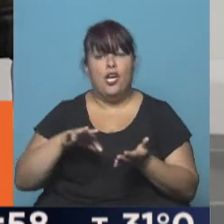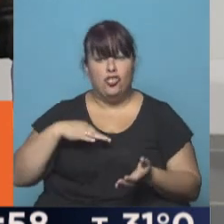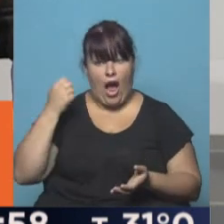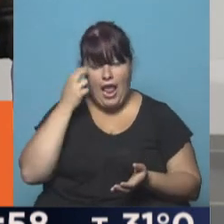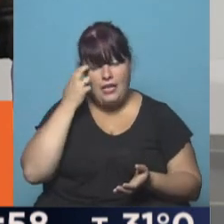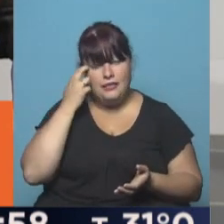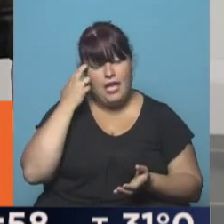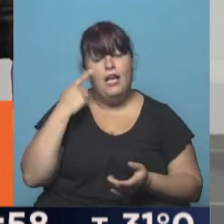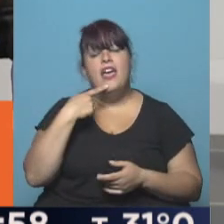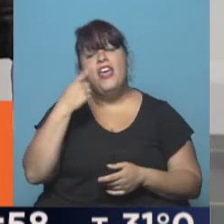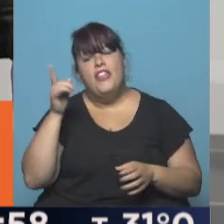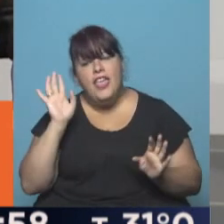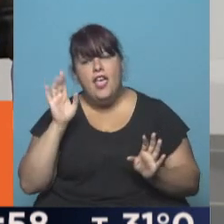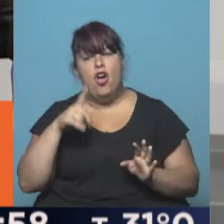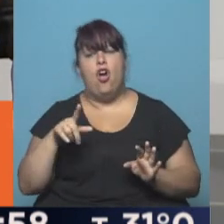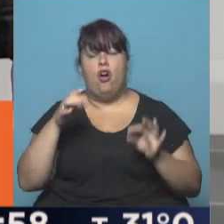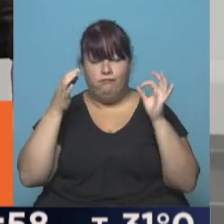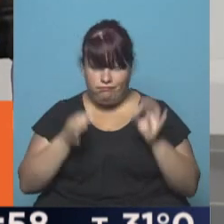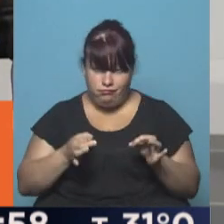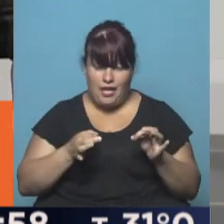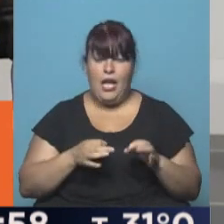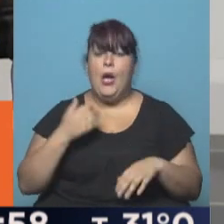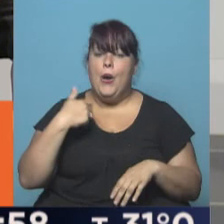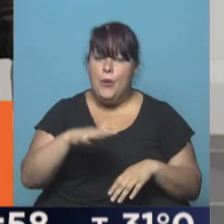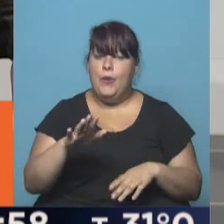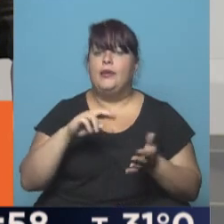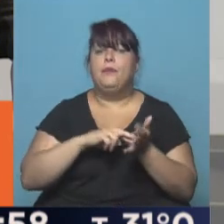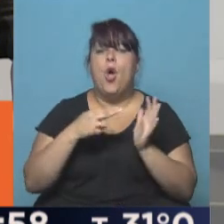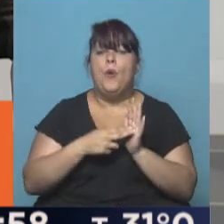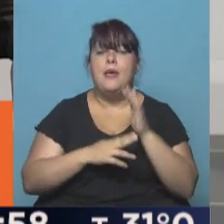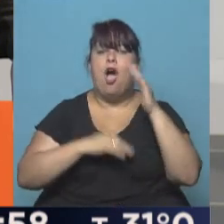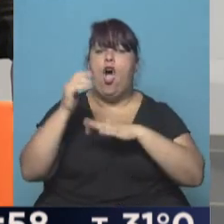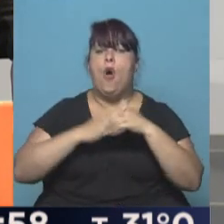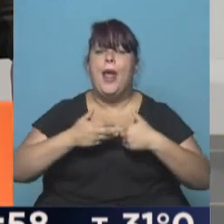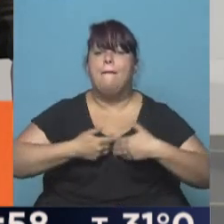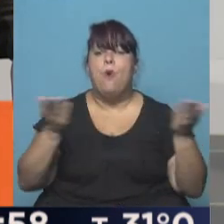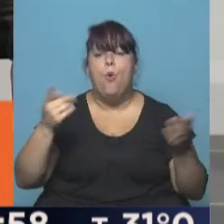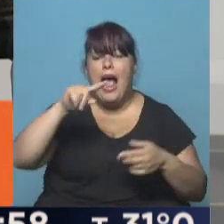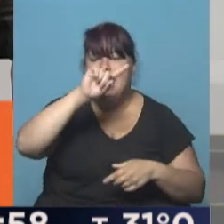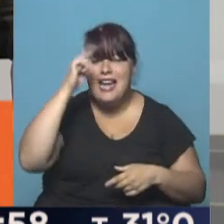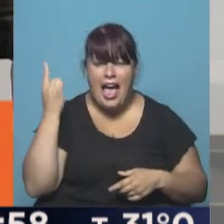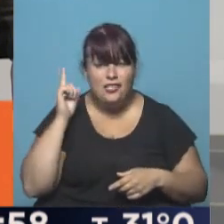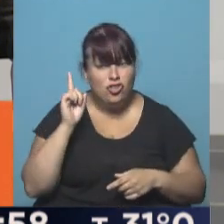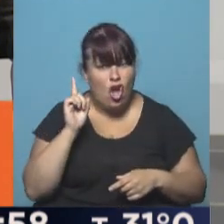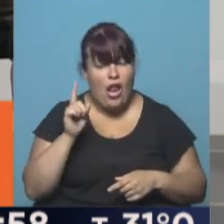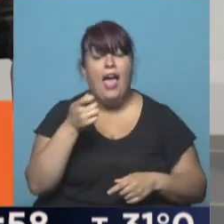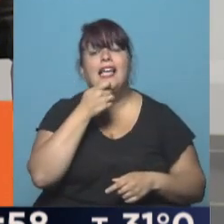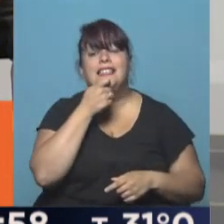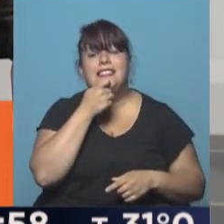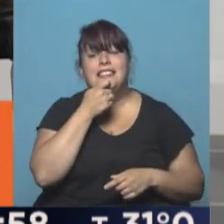ganancias, decían puntualmente que se iba a afectar la obra pública nacional si se